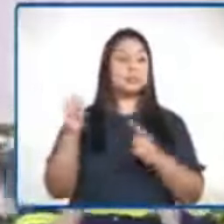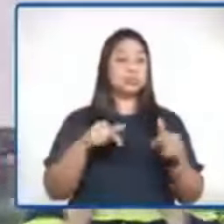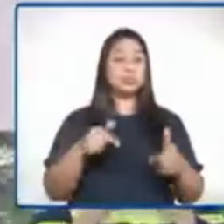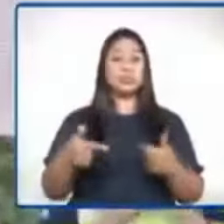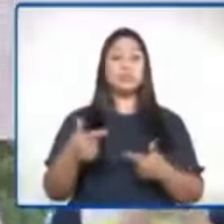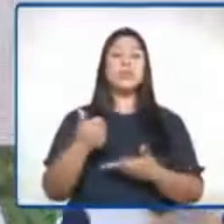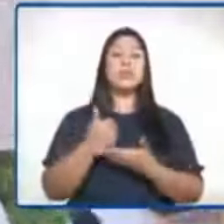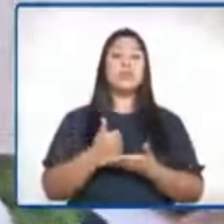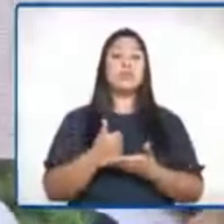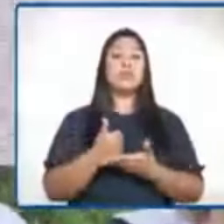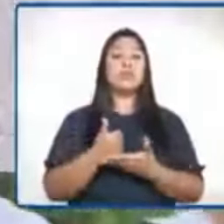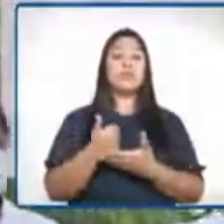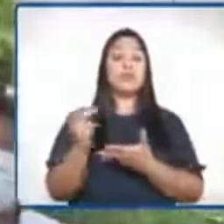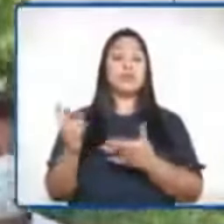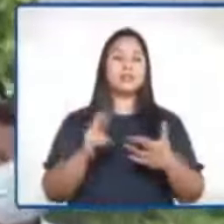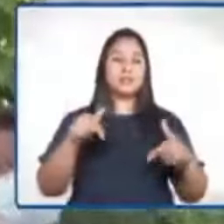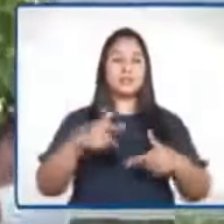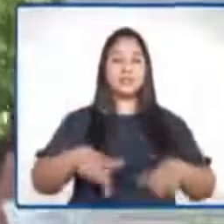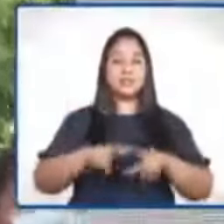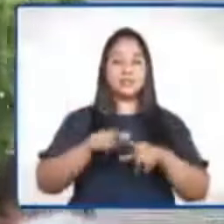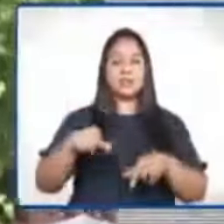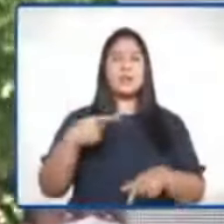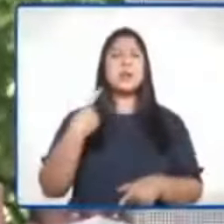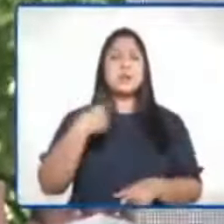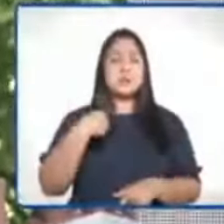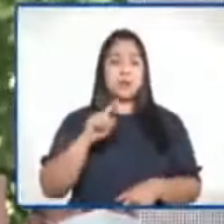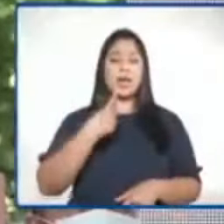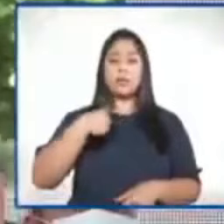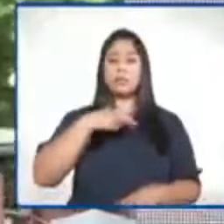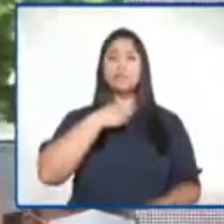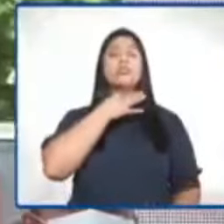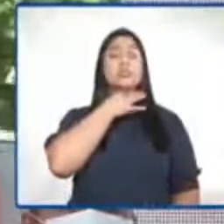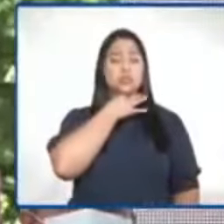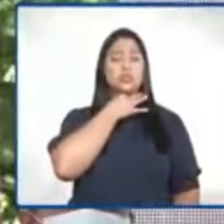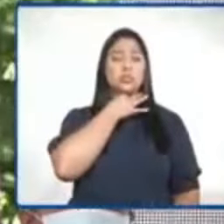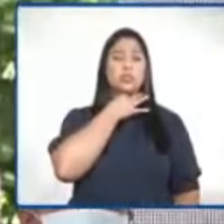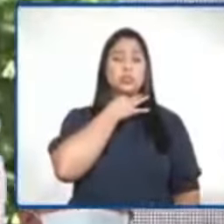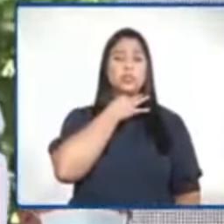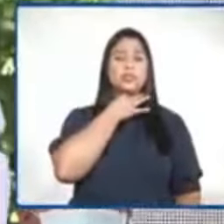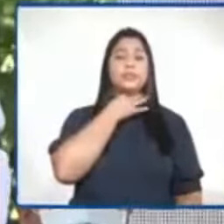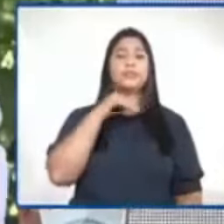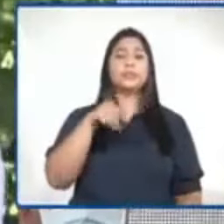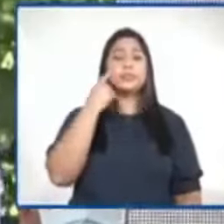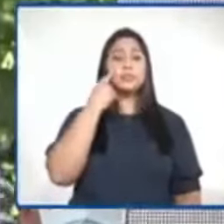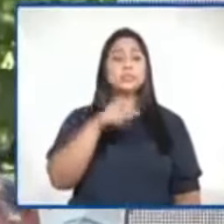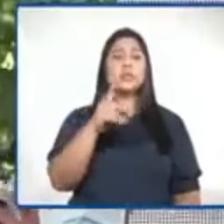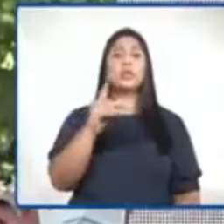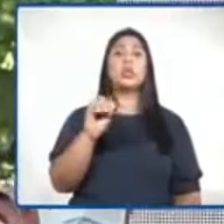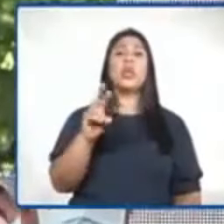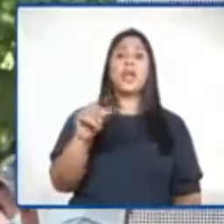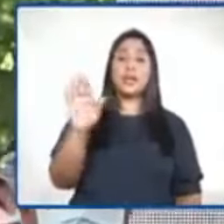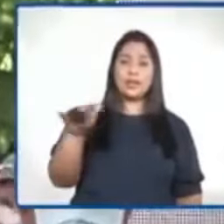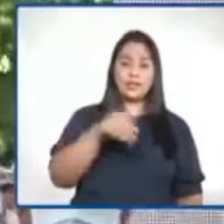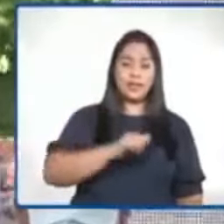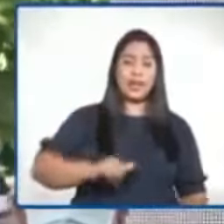estar aquí. Es para nosotros un verdadero gusto, Doraldina, poder cumplirle lo